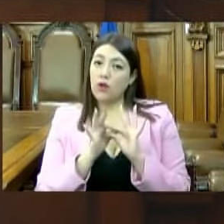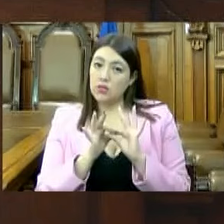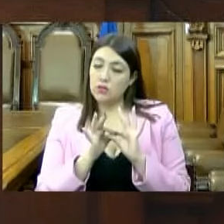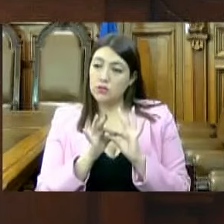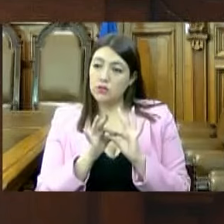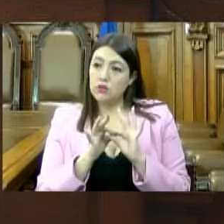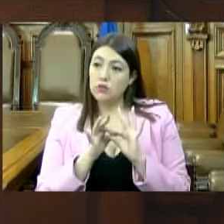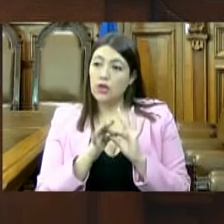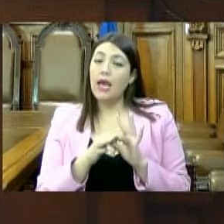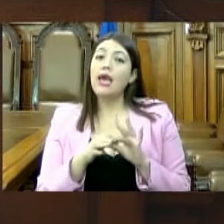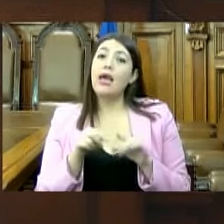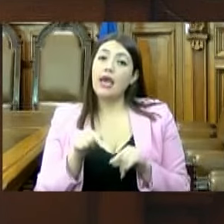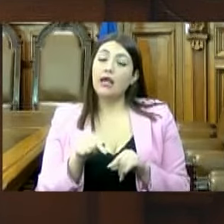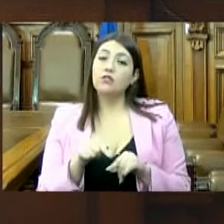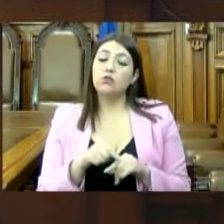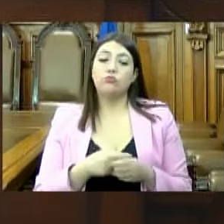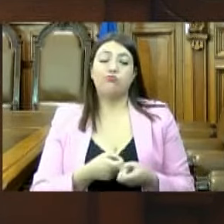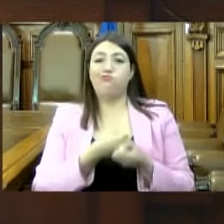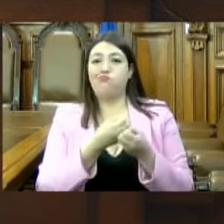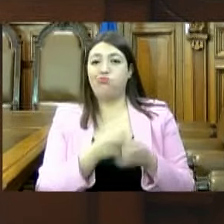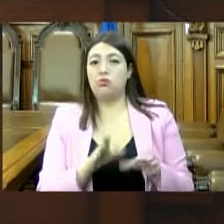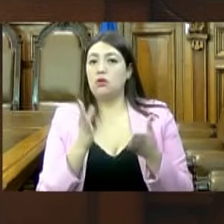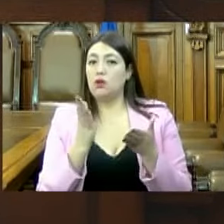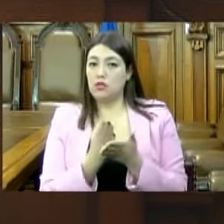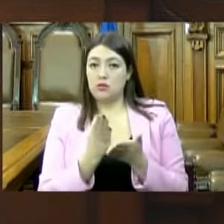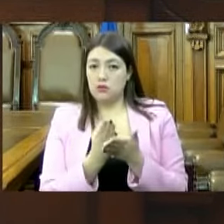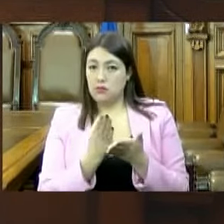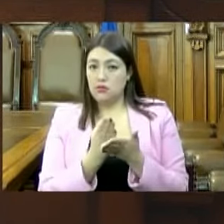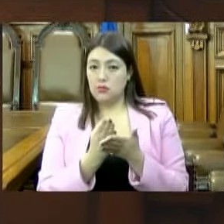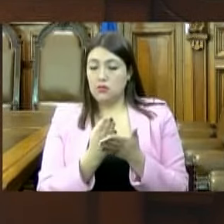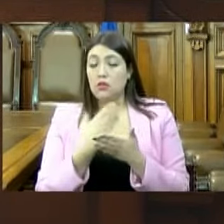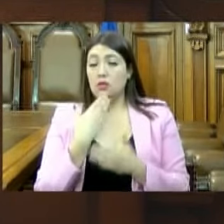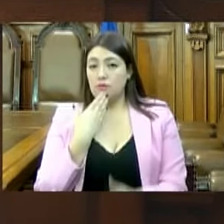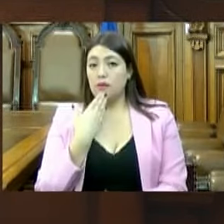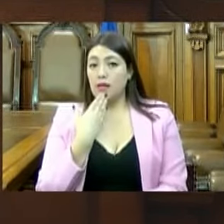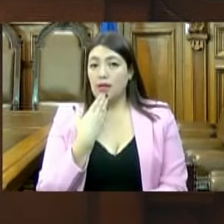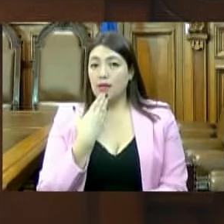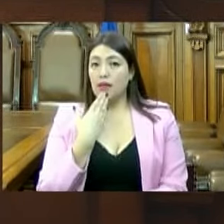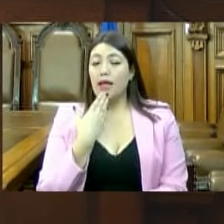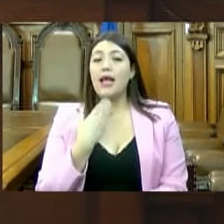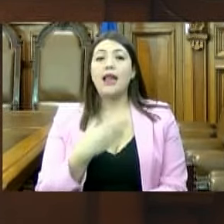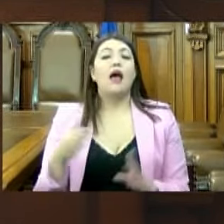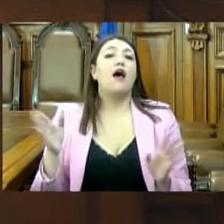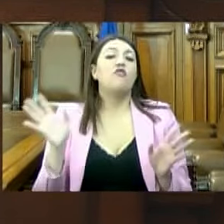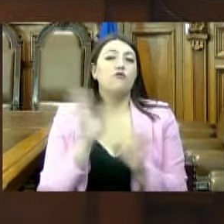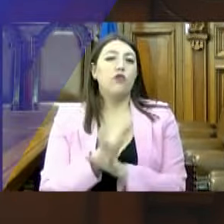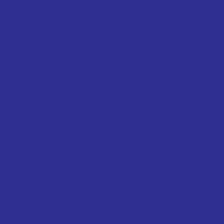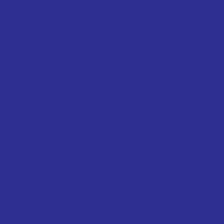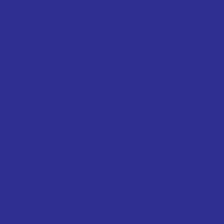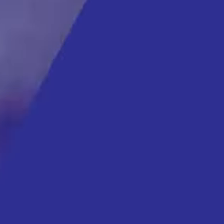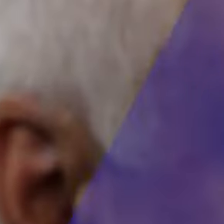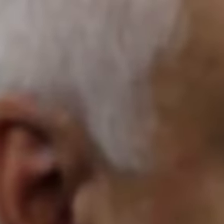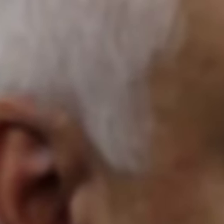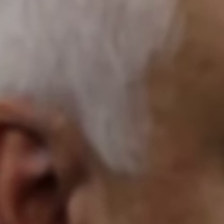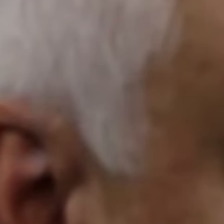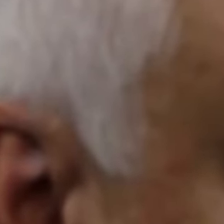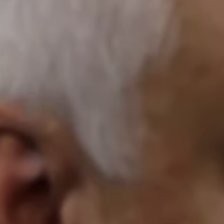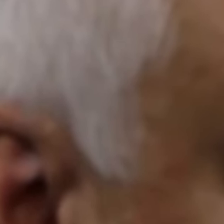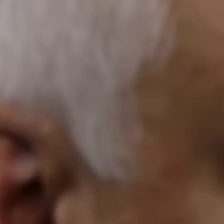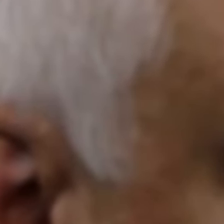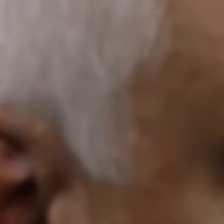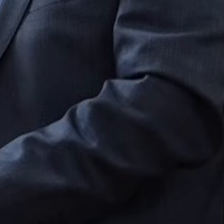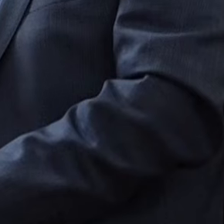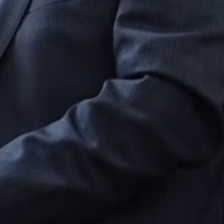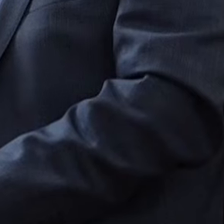incide en la deserción escolar. Eso incide en la violencia intrafamiliar, que a su vez incide en la violencia fuera